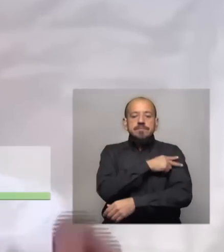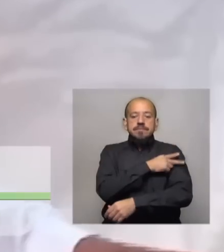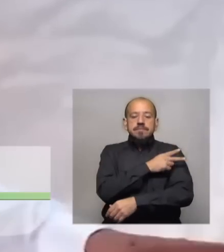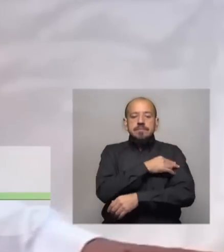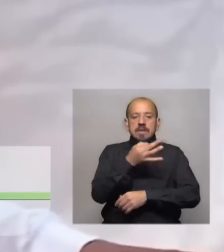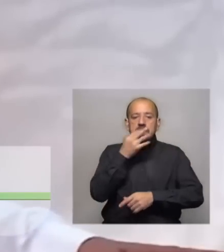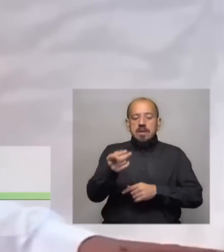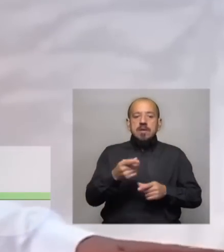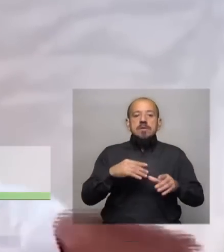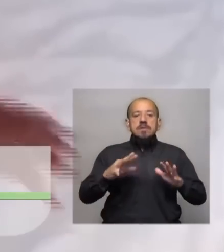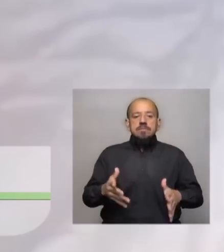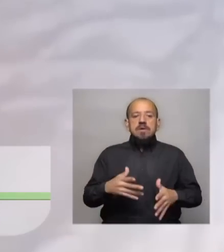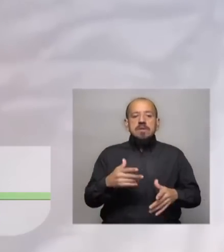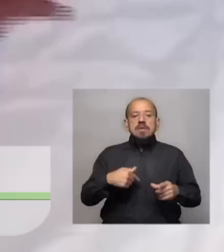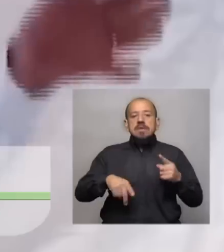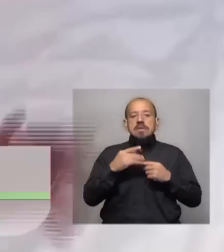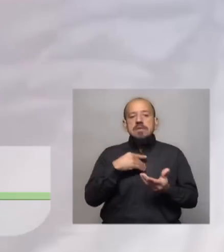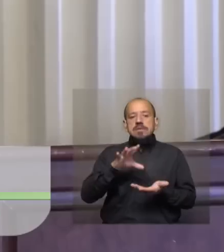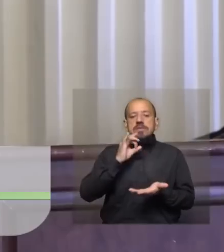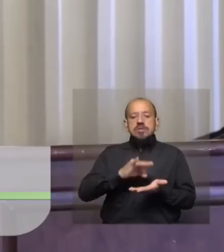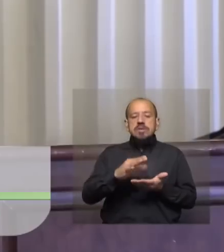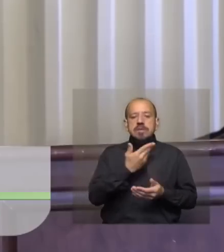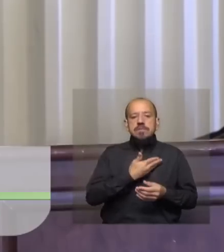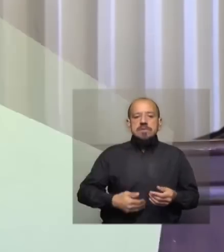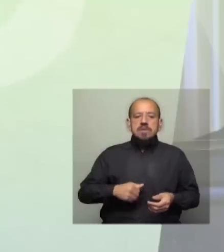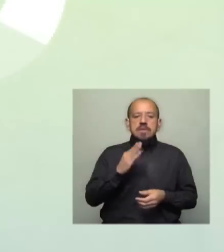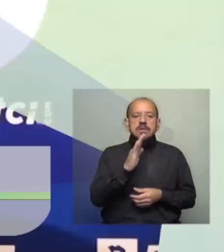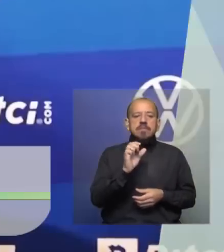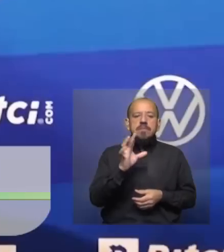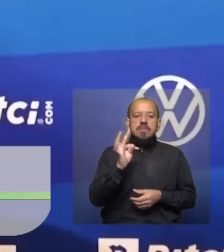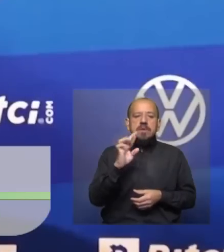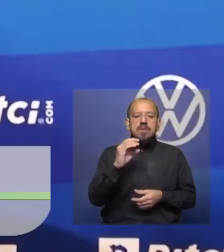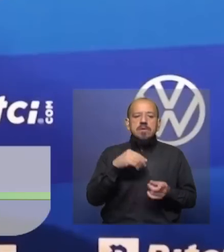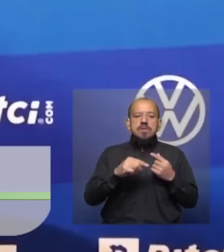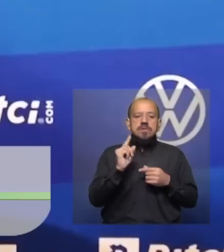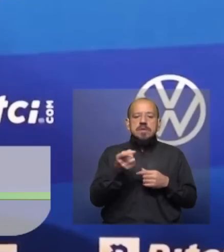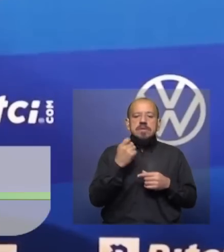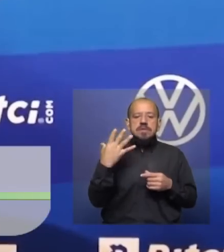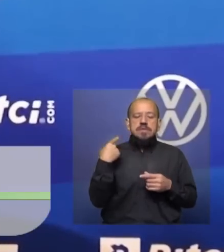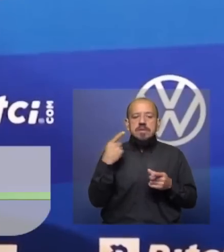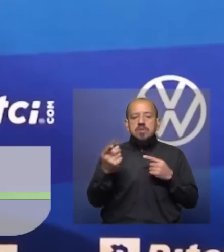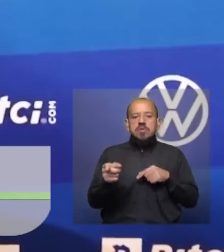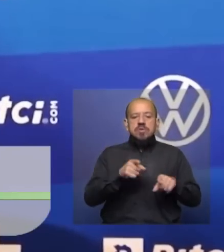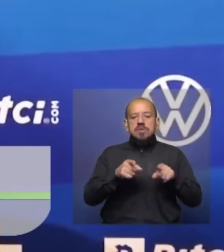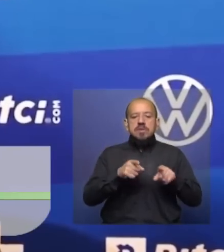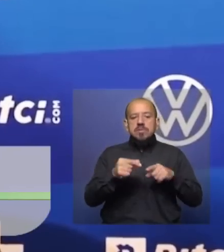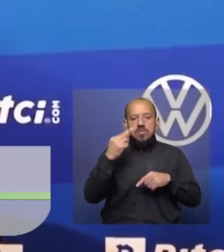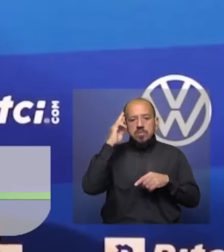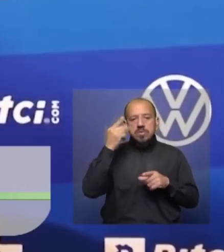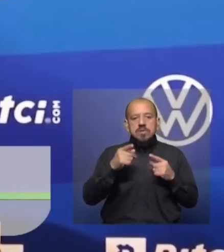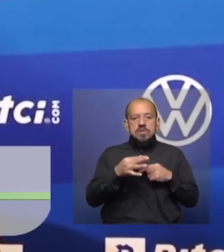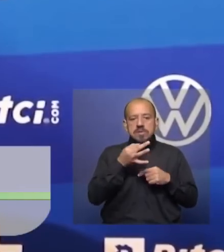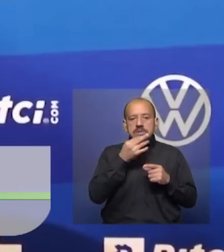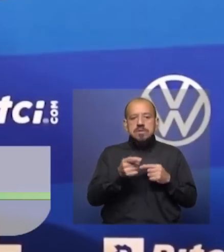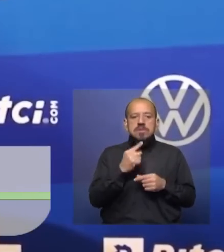hizo un llamado público para sacar por la fuerza al presidente Gustavo Petro el ex director técnico de Uruguay Diego Alonso se